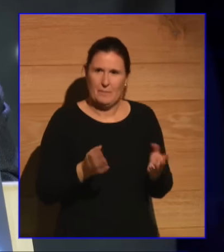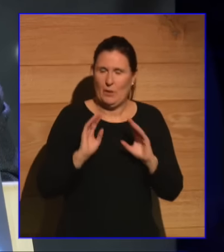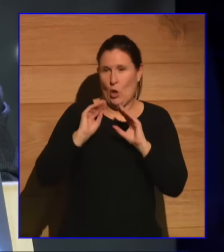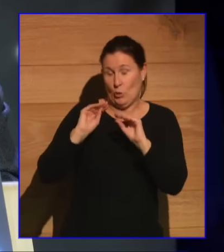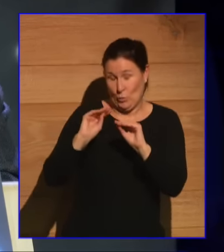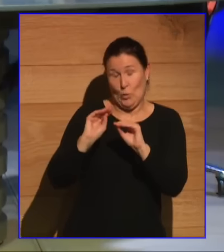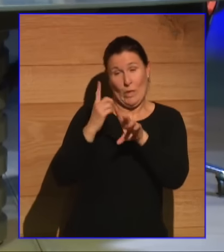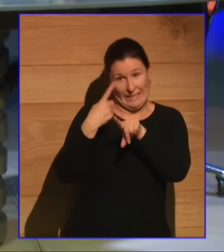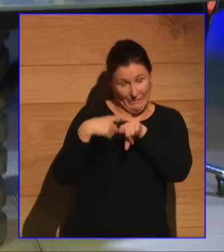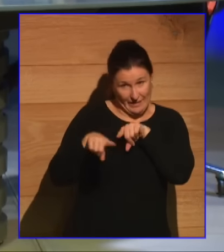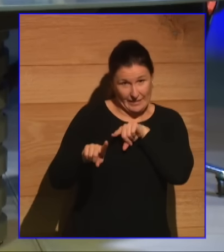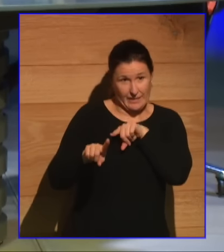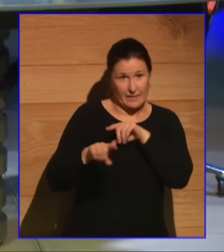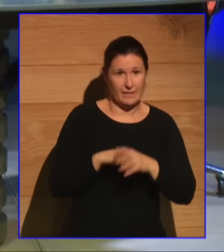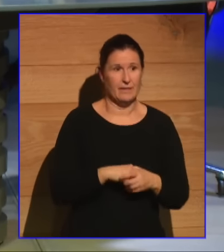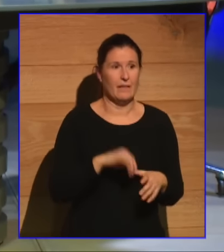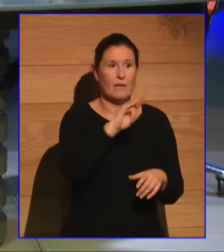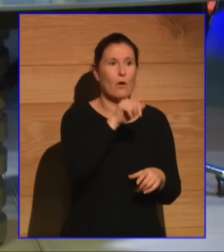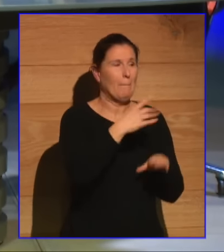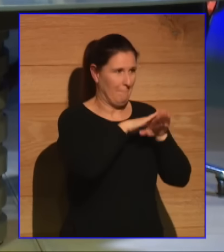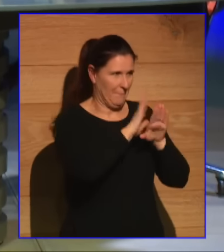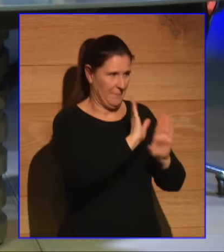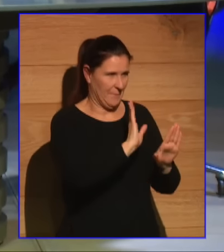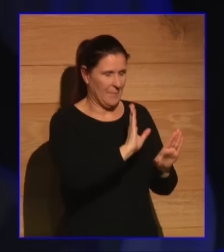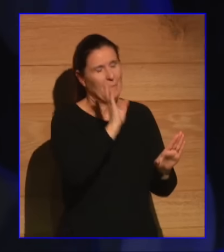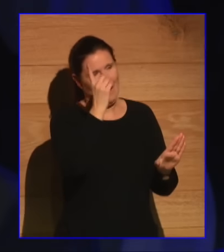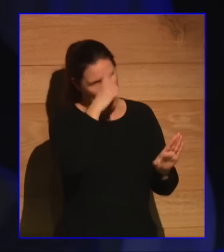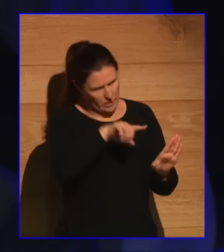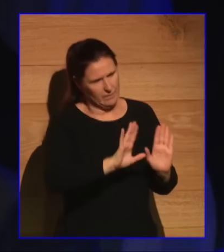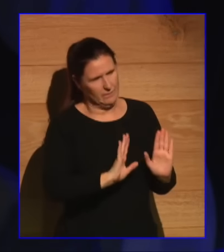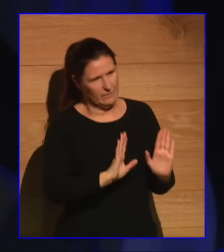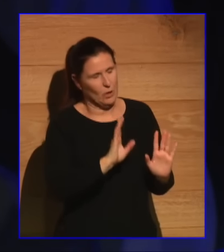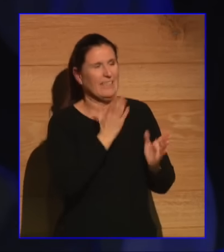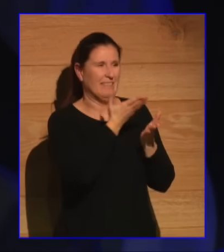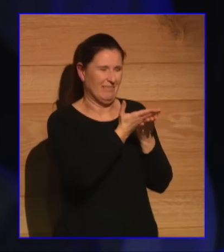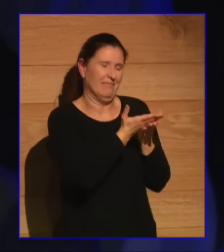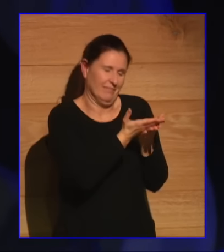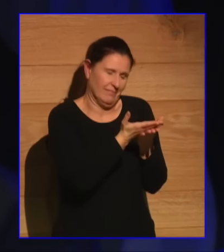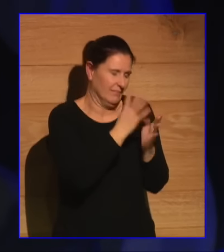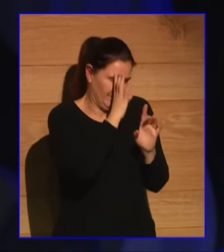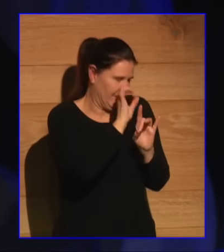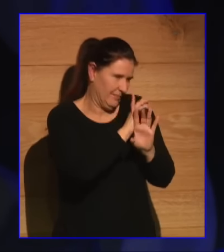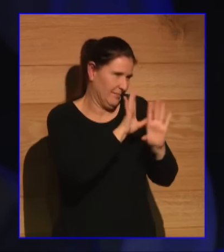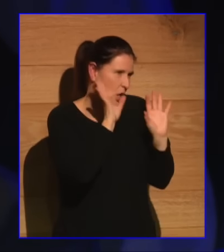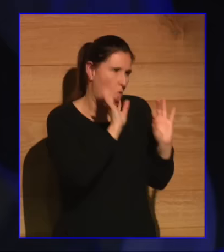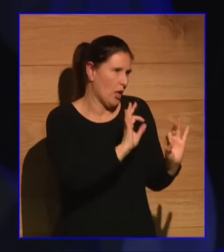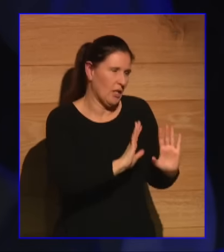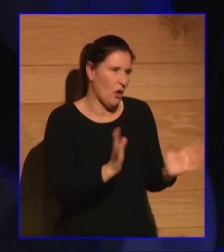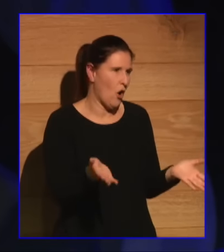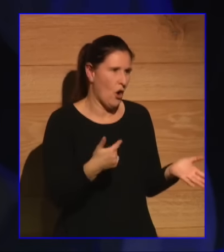Es distinto. Juan, perdóname, ya sé que lo que te estoy pidiendo es obvio y me va a